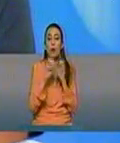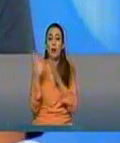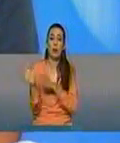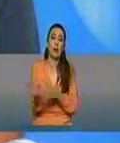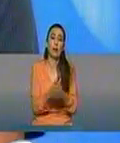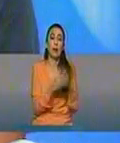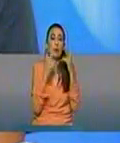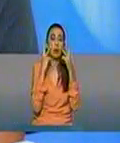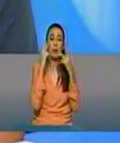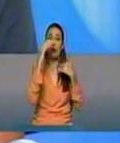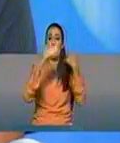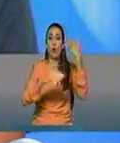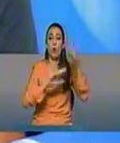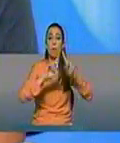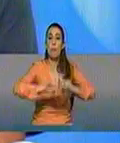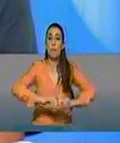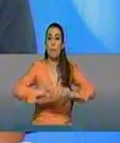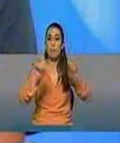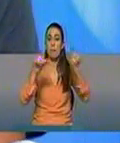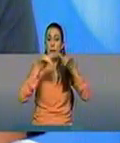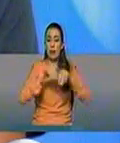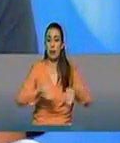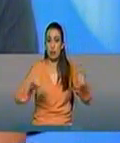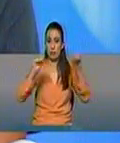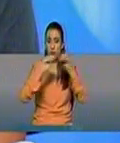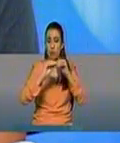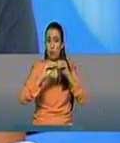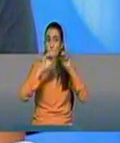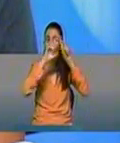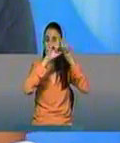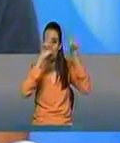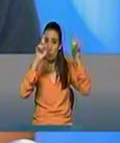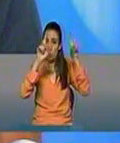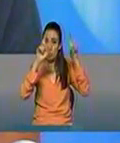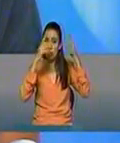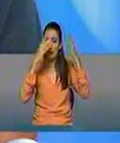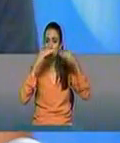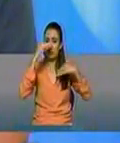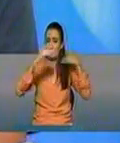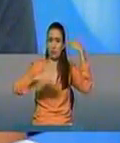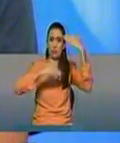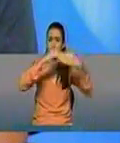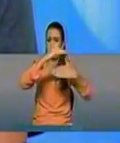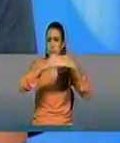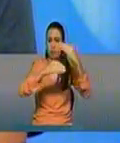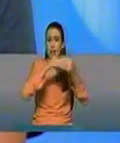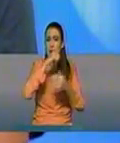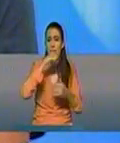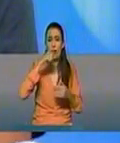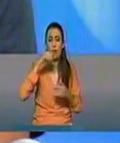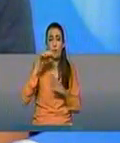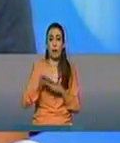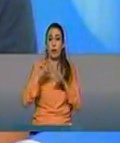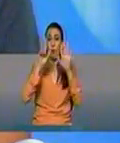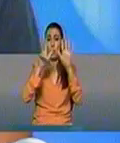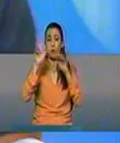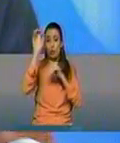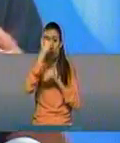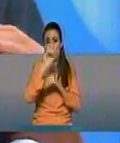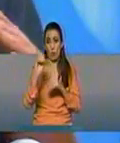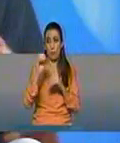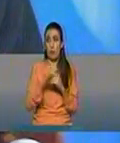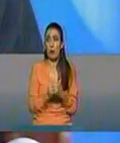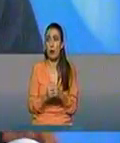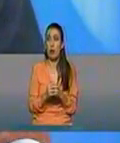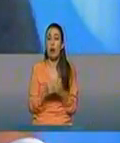pueden encontrar, pero es una industria que está creciendo agresivamente. La industria global de cerveza del Ecuador está creciendo más o menos al 8%. La